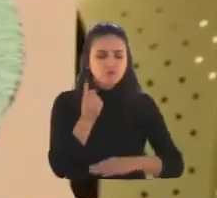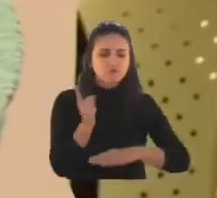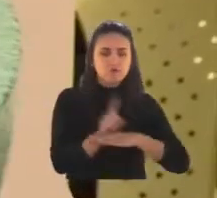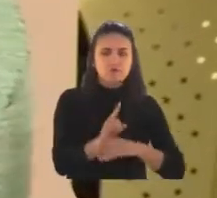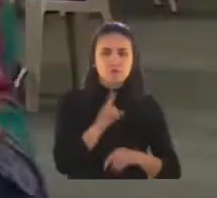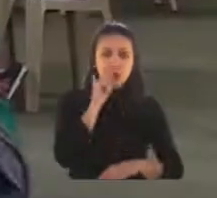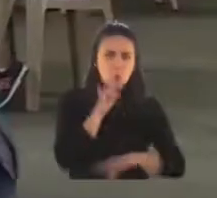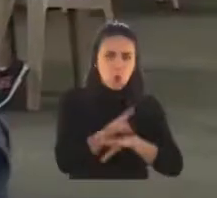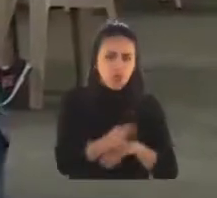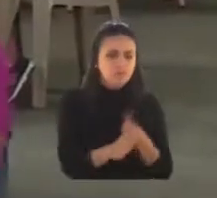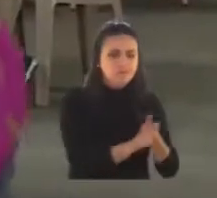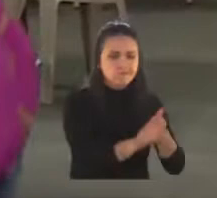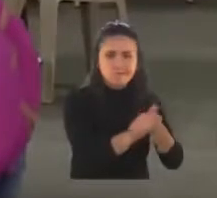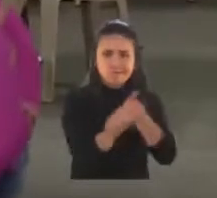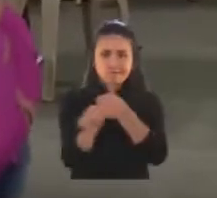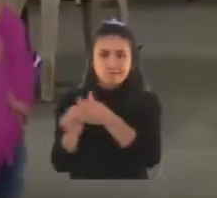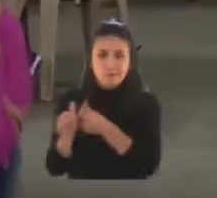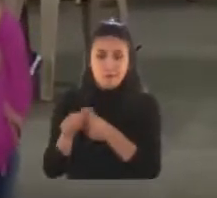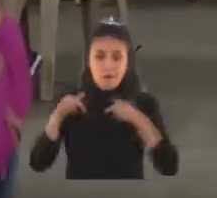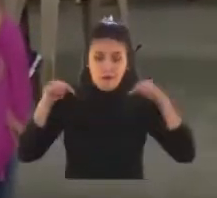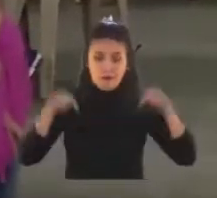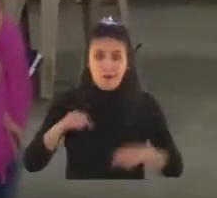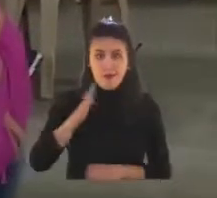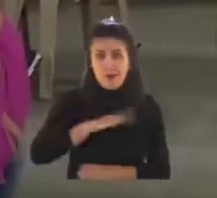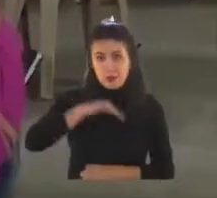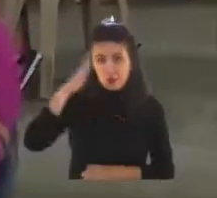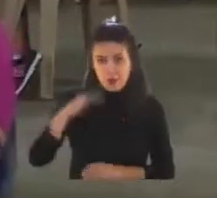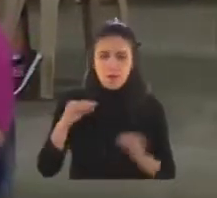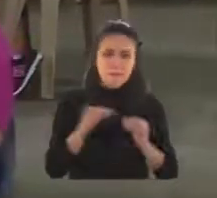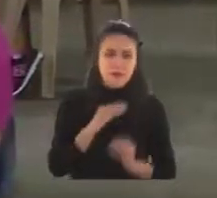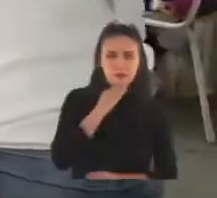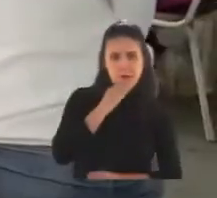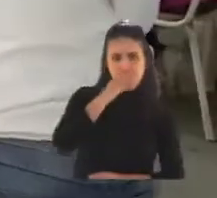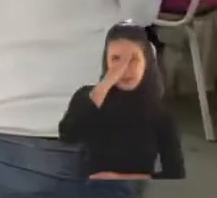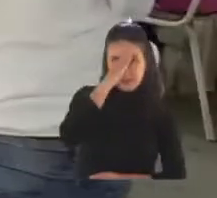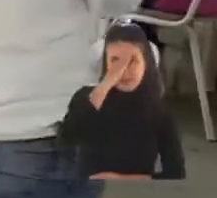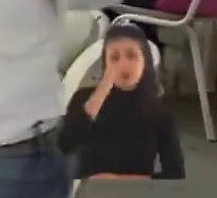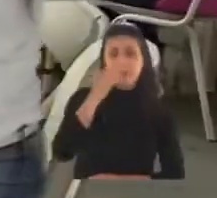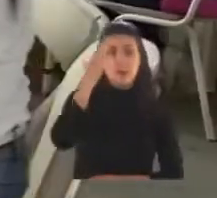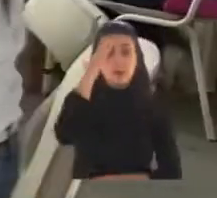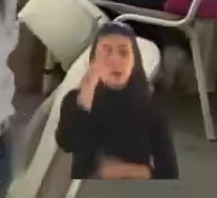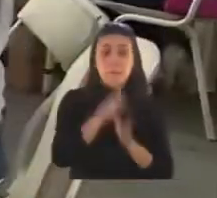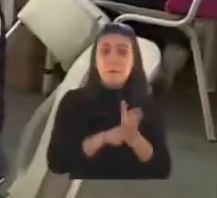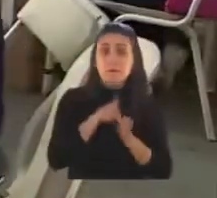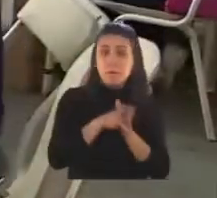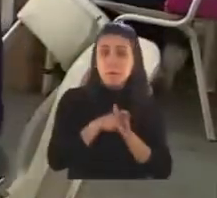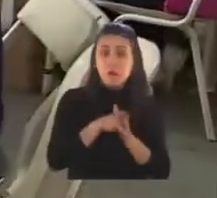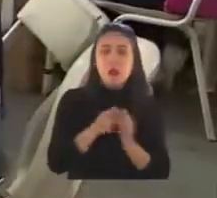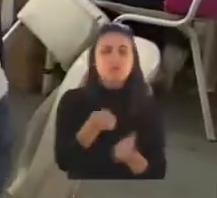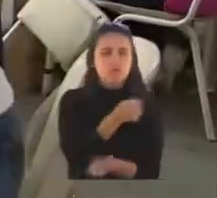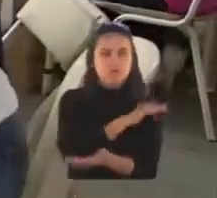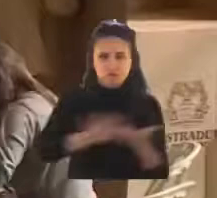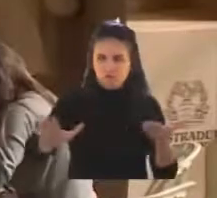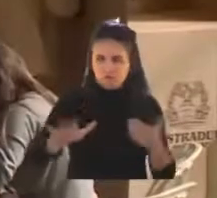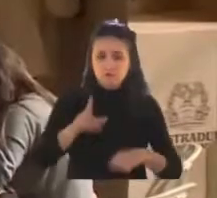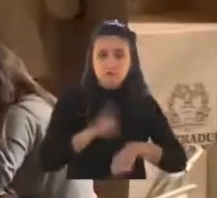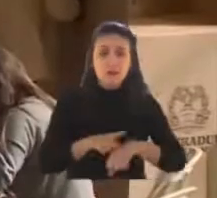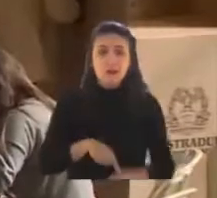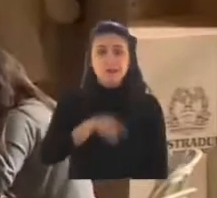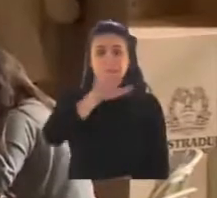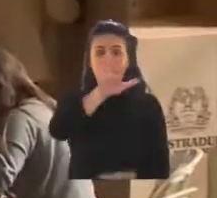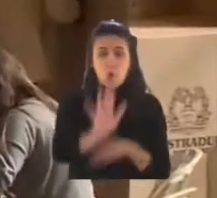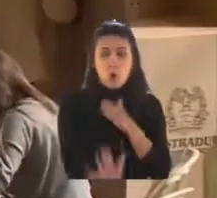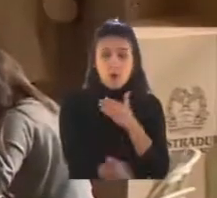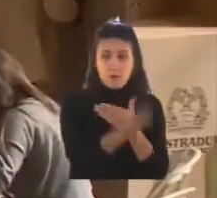aquí en antioquia o específicamente en medellín era recordemos que el metro funcionará de manera gratuita desde las 5 de la mañana